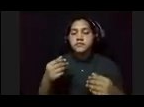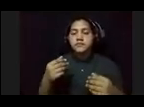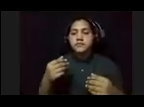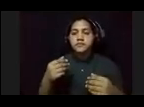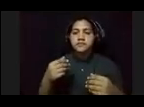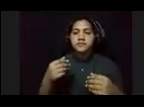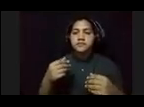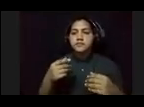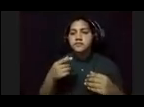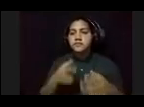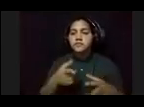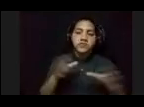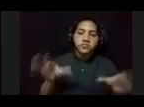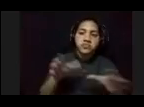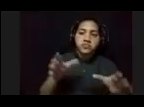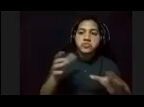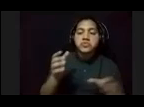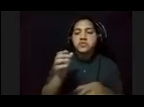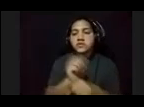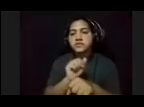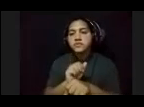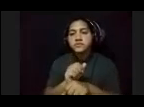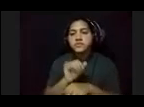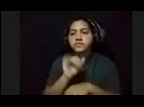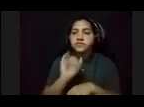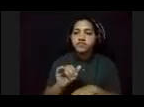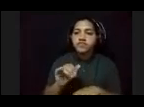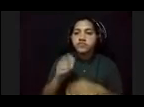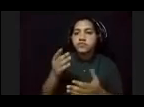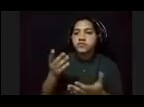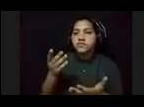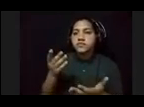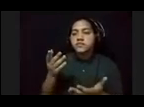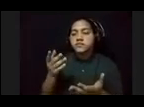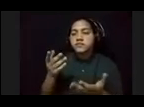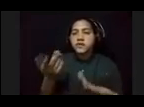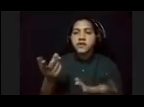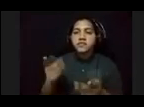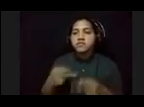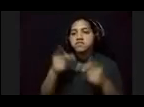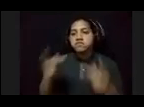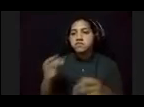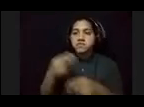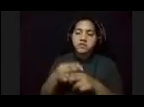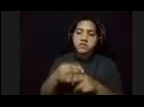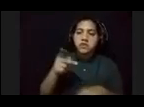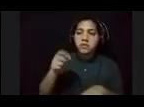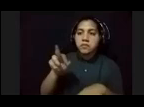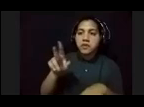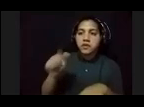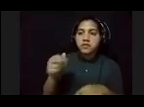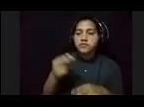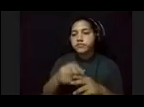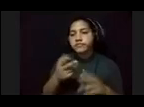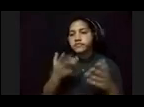dinámica laboral en el lugar. Esto da paso a que la autora postule que el nombre de la zona La Perla viene de la